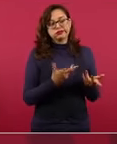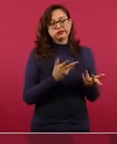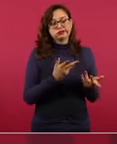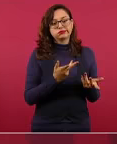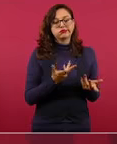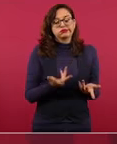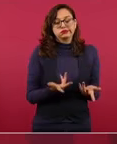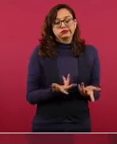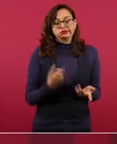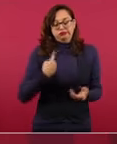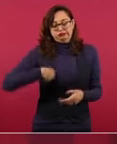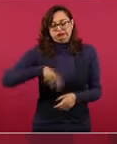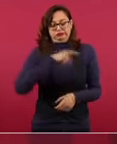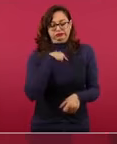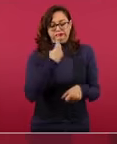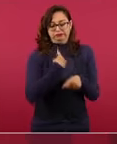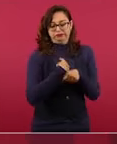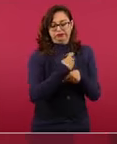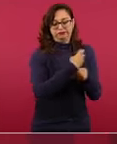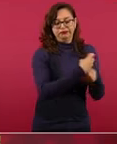somos invitados